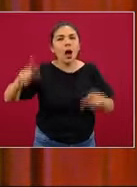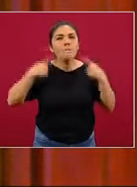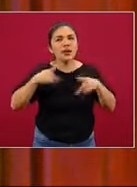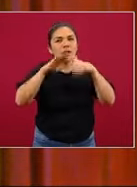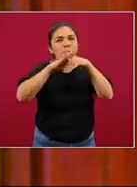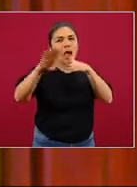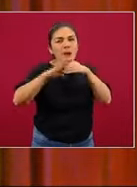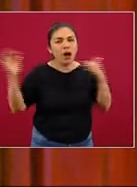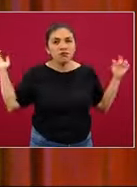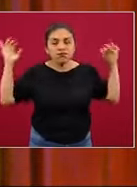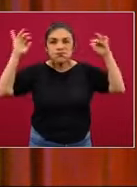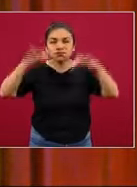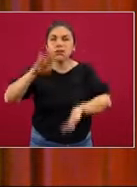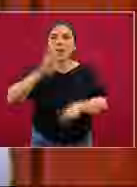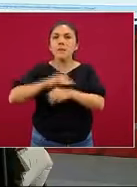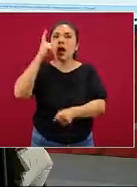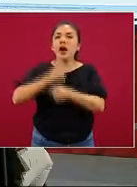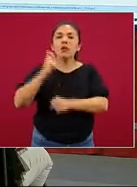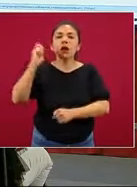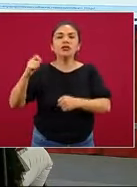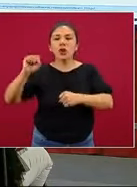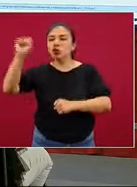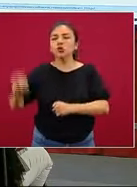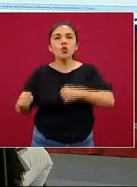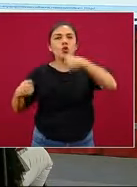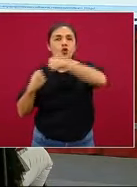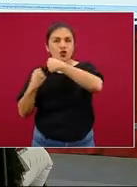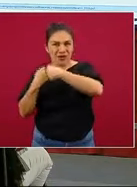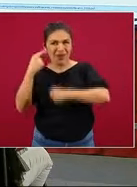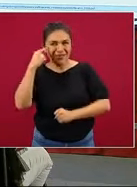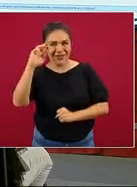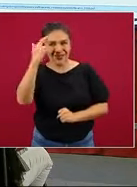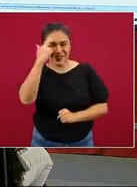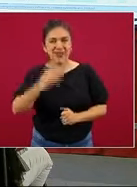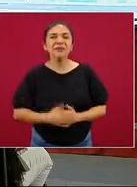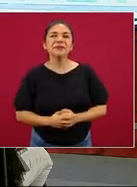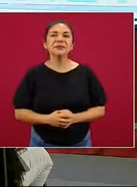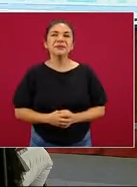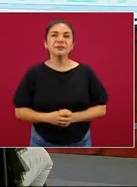fronteras mexicanas, principalmente en la frontera sur. La siguiente, por favor.